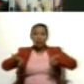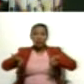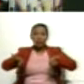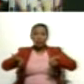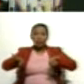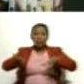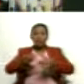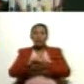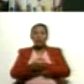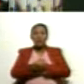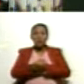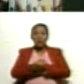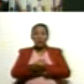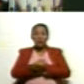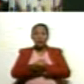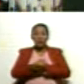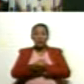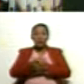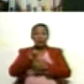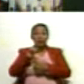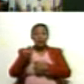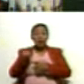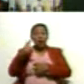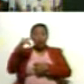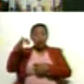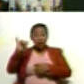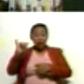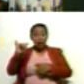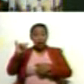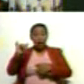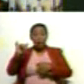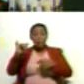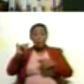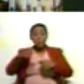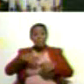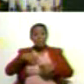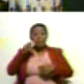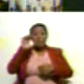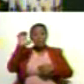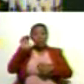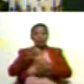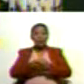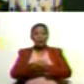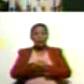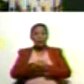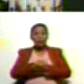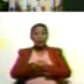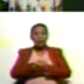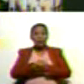aislar a aquellos que no tienen el coraje de defender a su patria,